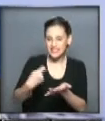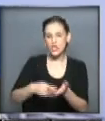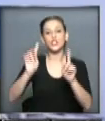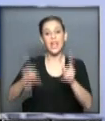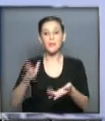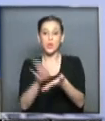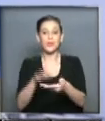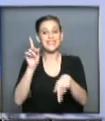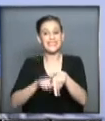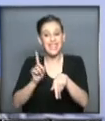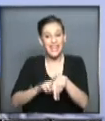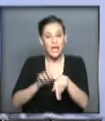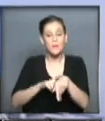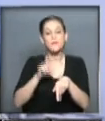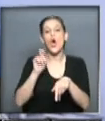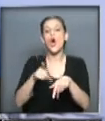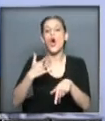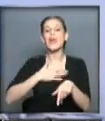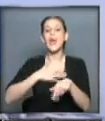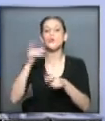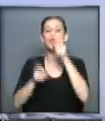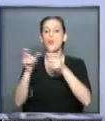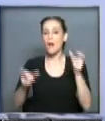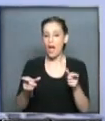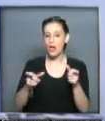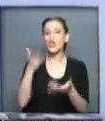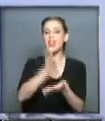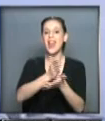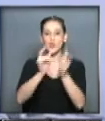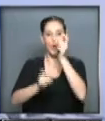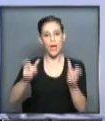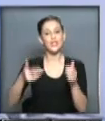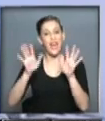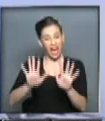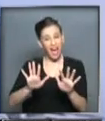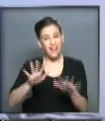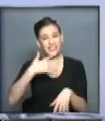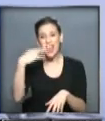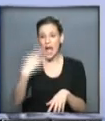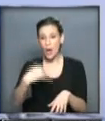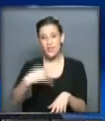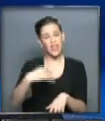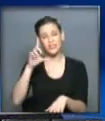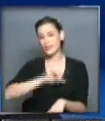en tiempo, en recursos humanos, y que pasen cosas como estas, la verdad que nos duelen a todos.